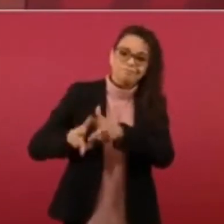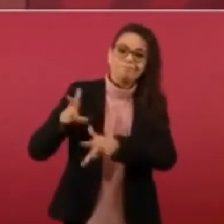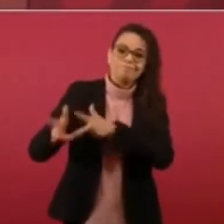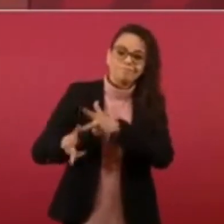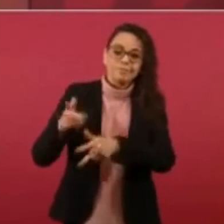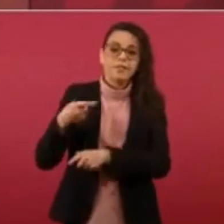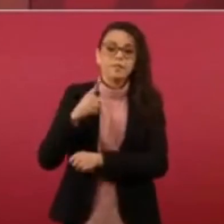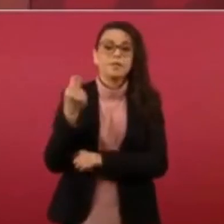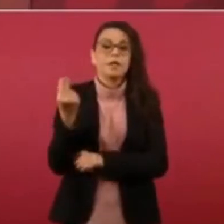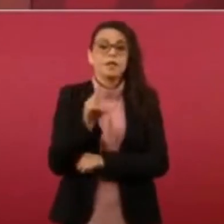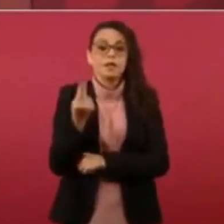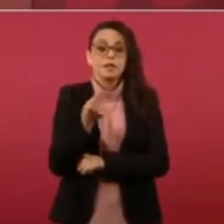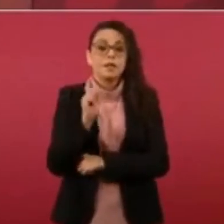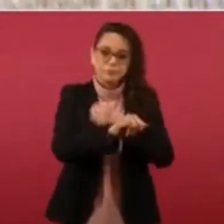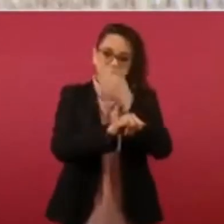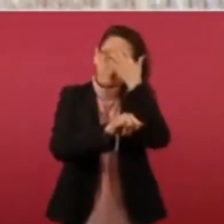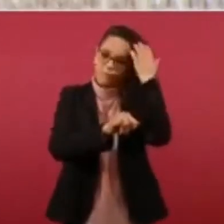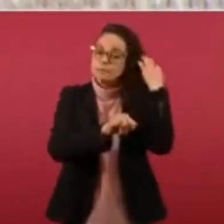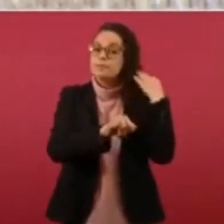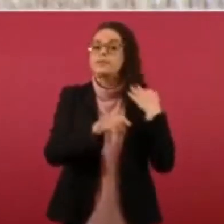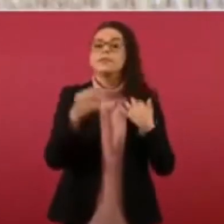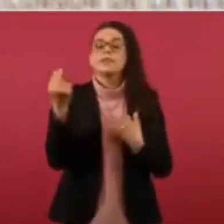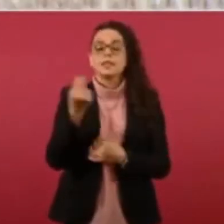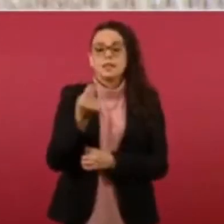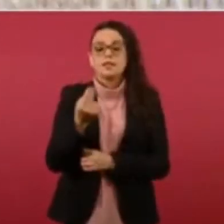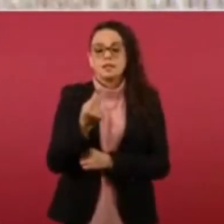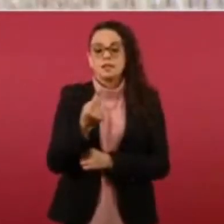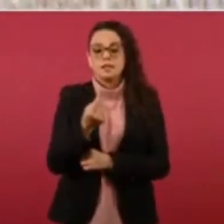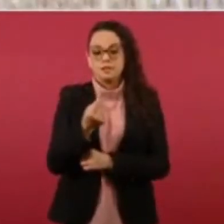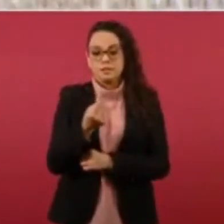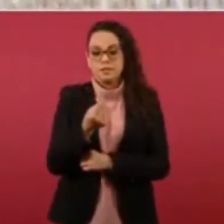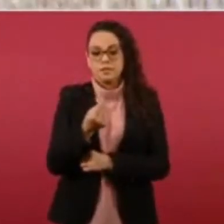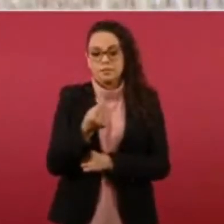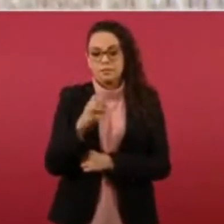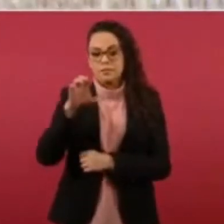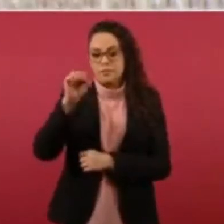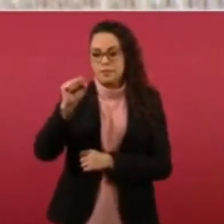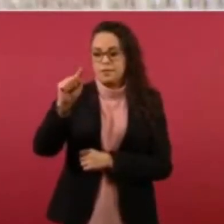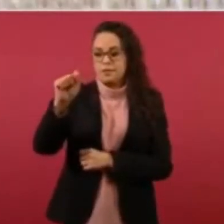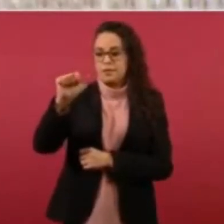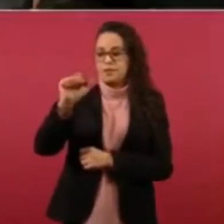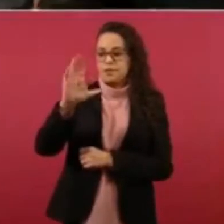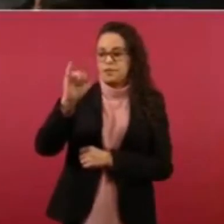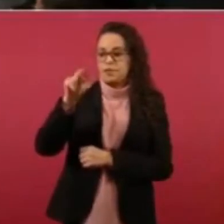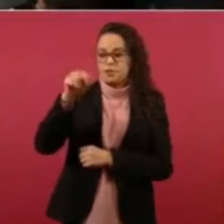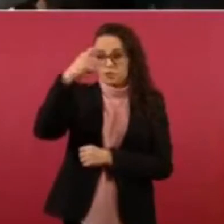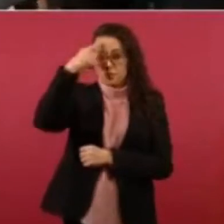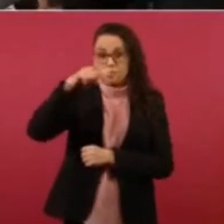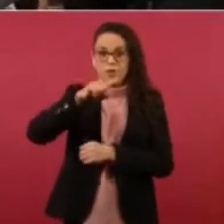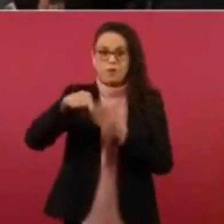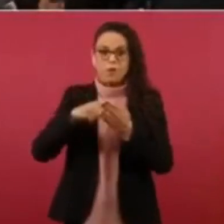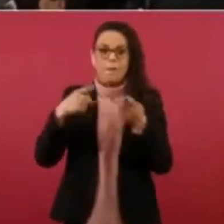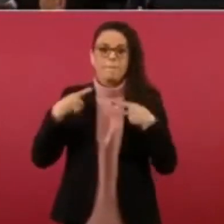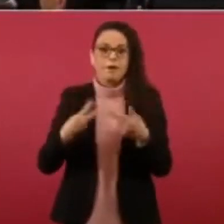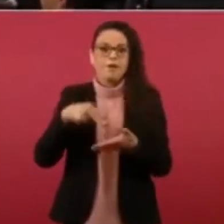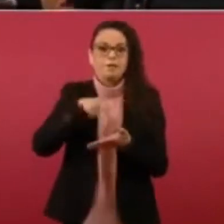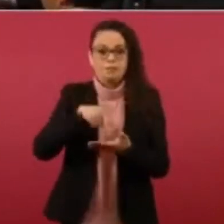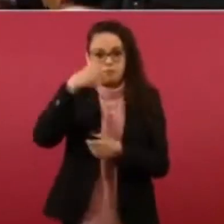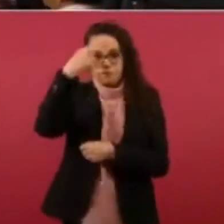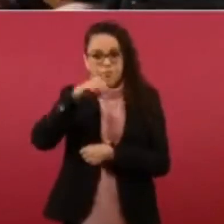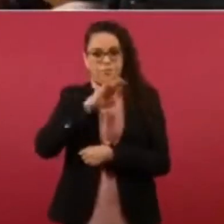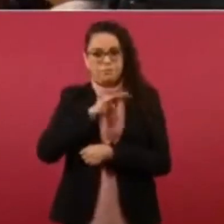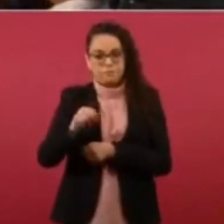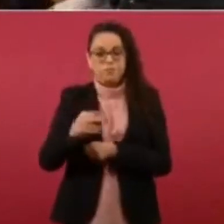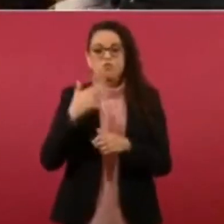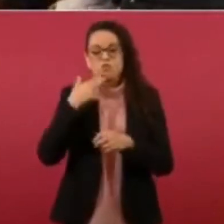talleres, se requieren cocheras, desde luego estaciones y sí, hoteles muy cerca